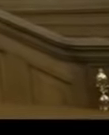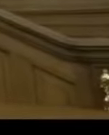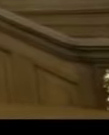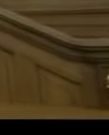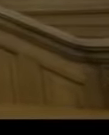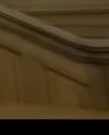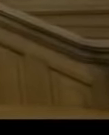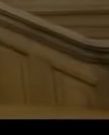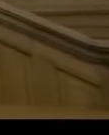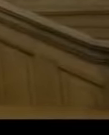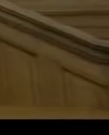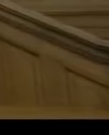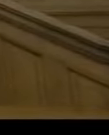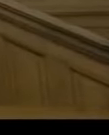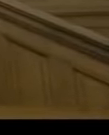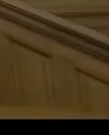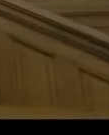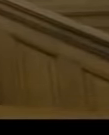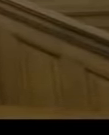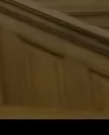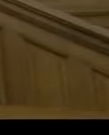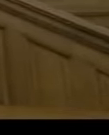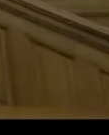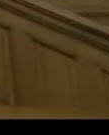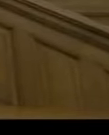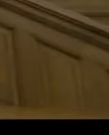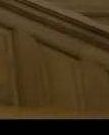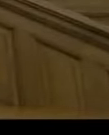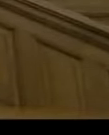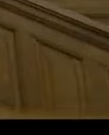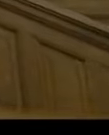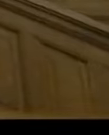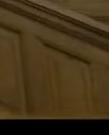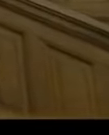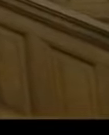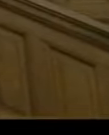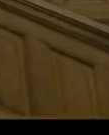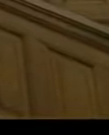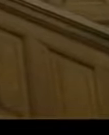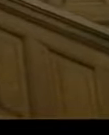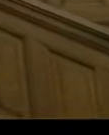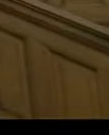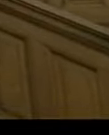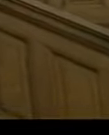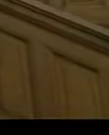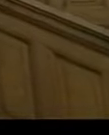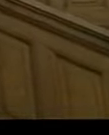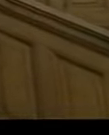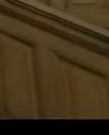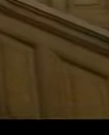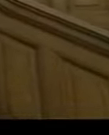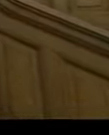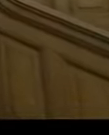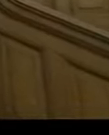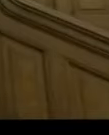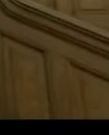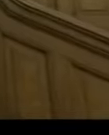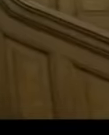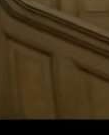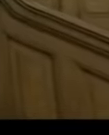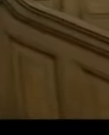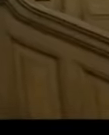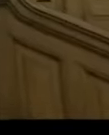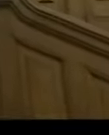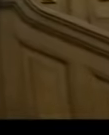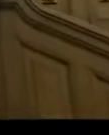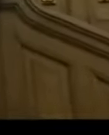Muy buenos días a todos. Hoy celebramos el Día Internacional de la Mujer. Bienvenidas a todas las mujeres que se encuentran